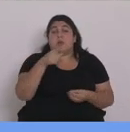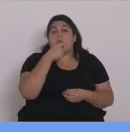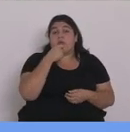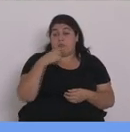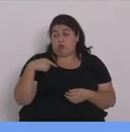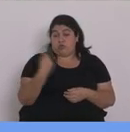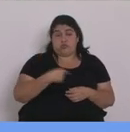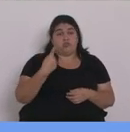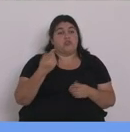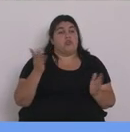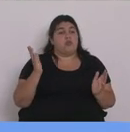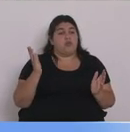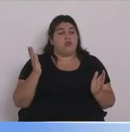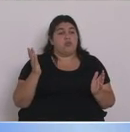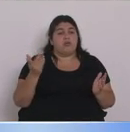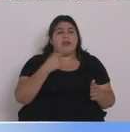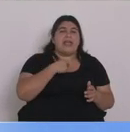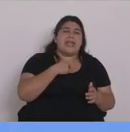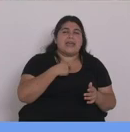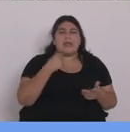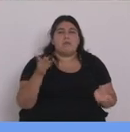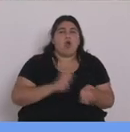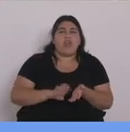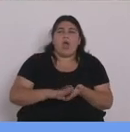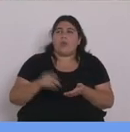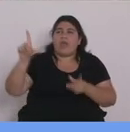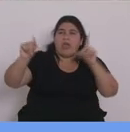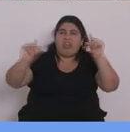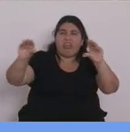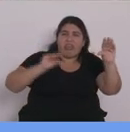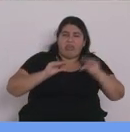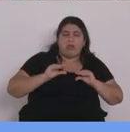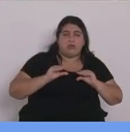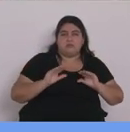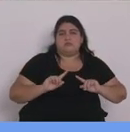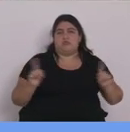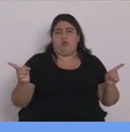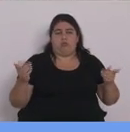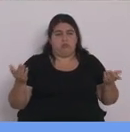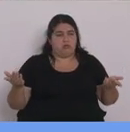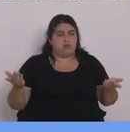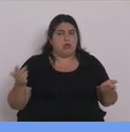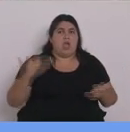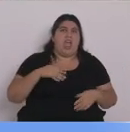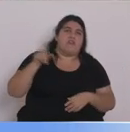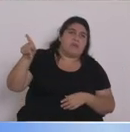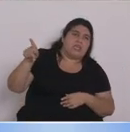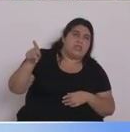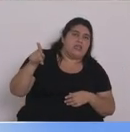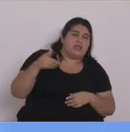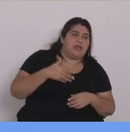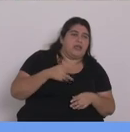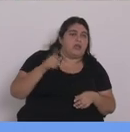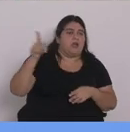nosotros queremos tomar deuda barata, nada, les ponemos que el fondo, que